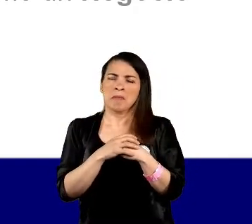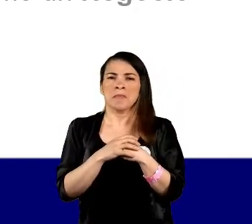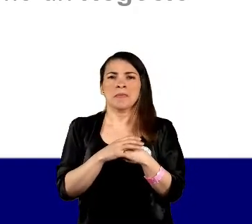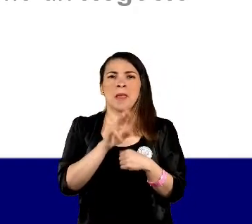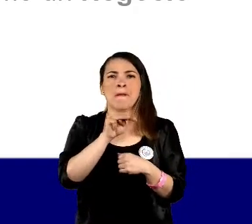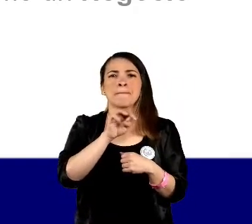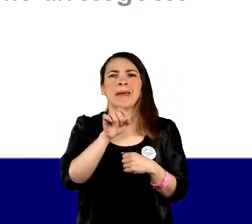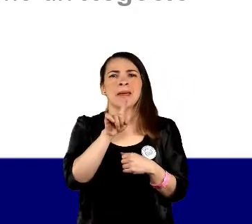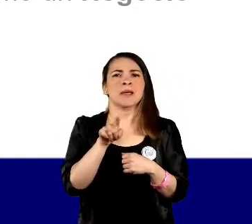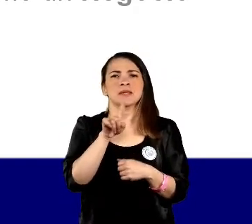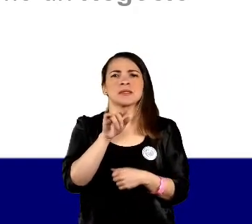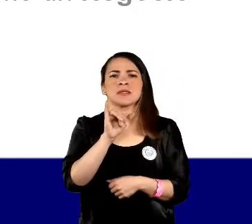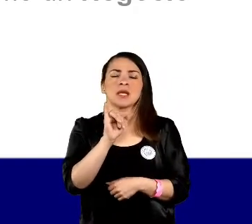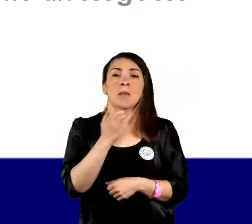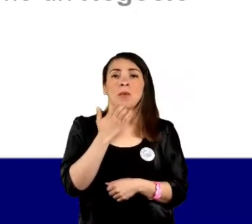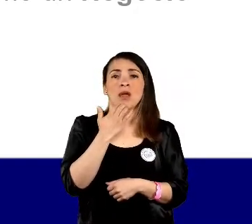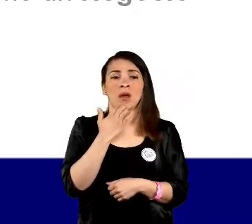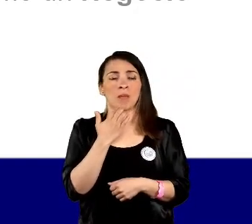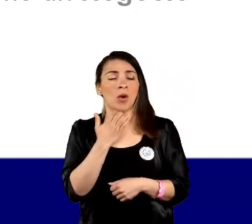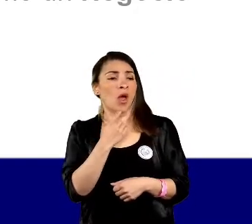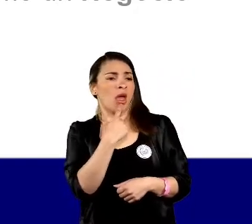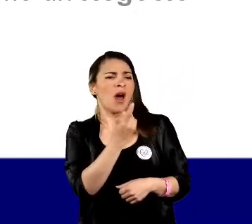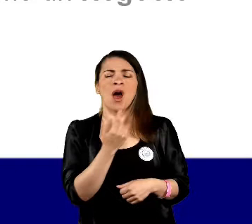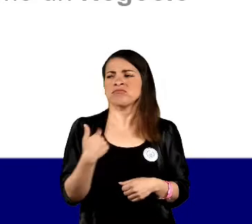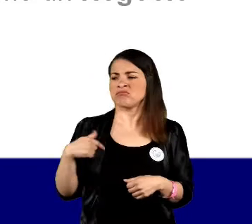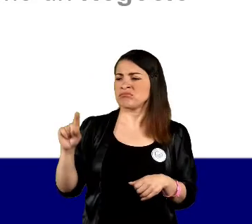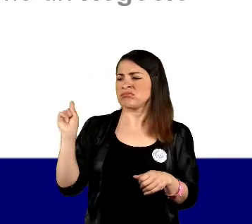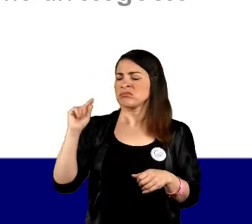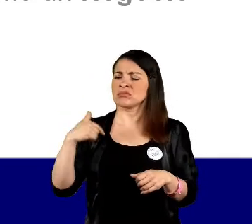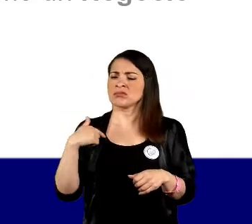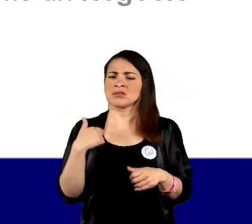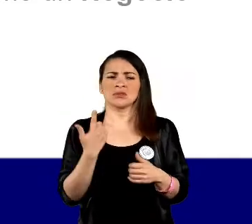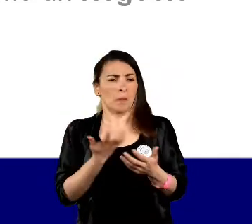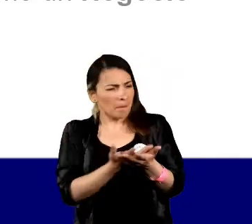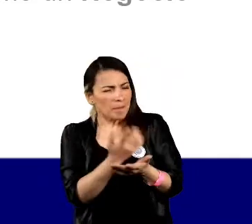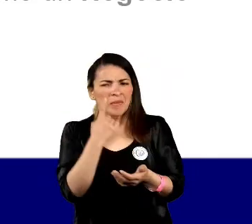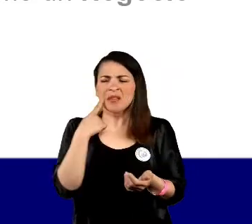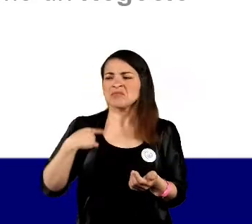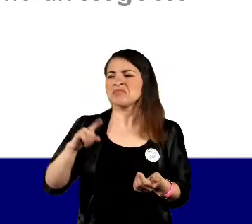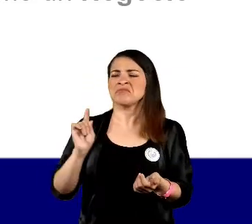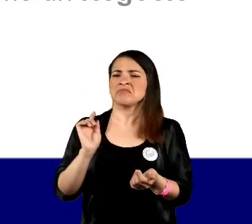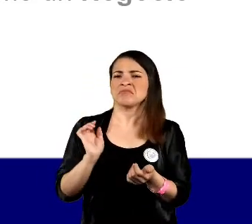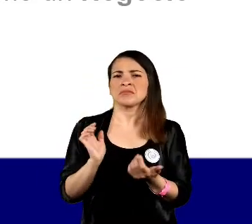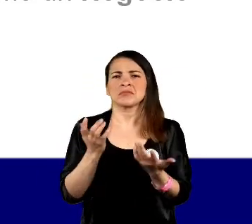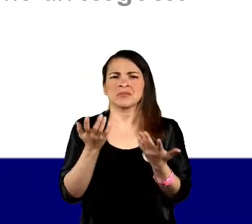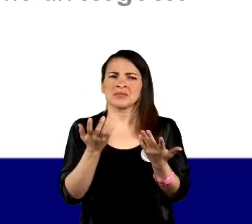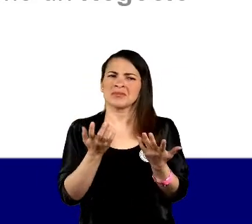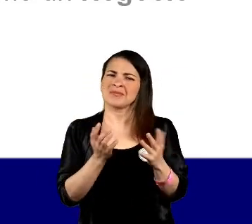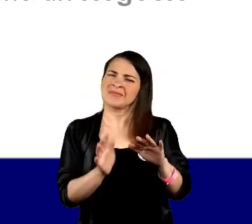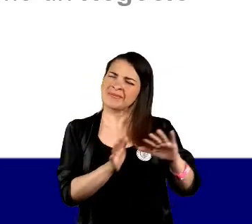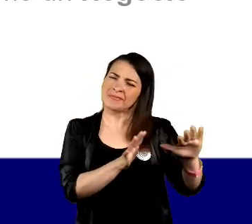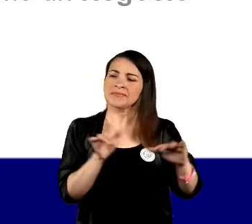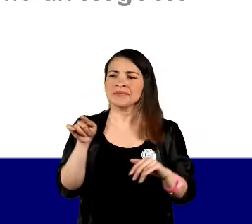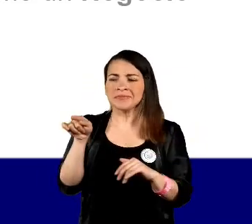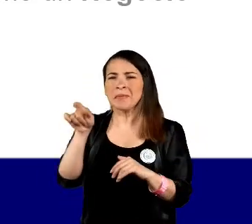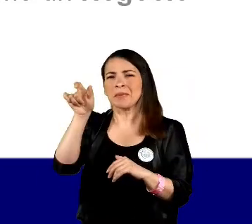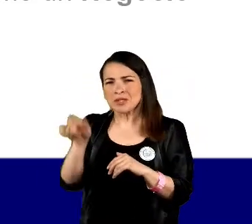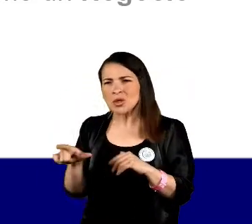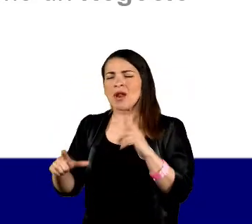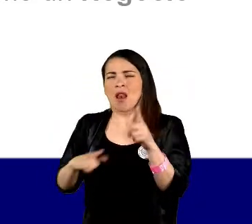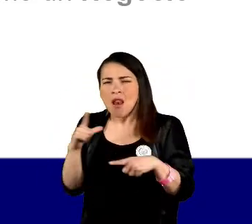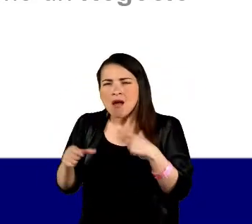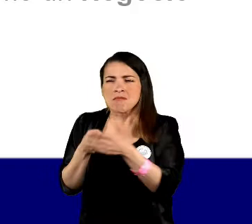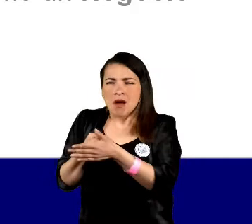en donde no le puedes decir nada en donde no le entra ninguna sugerencia yo prefiero el perseverante el que la lucha